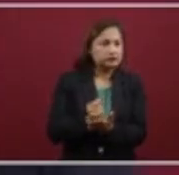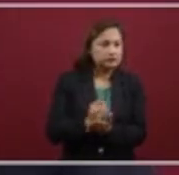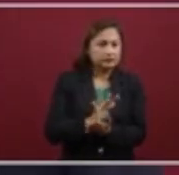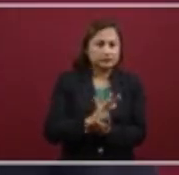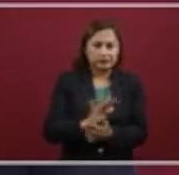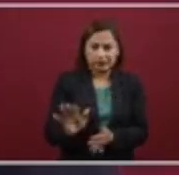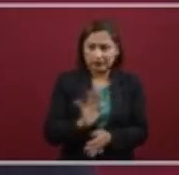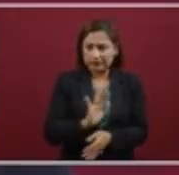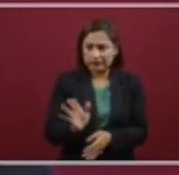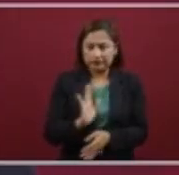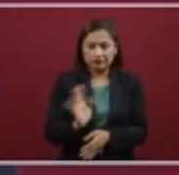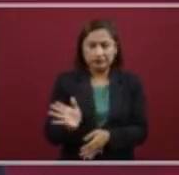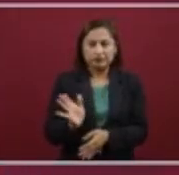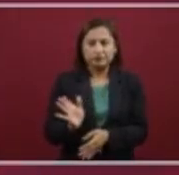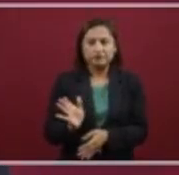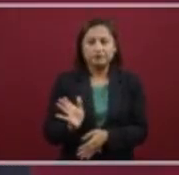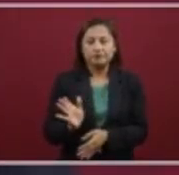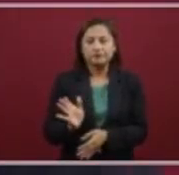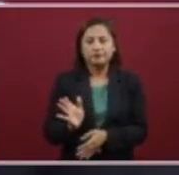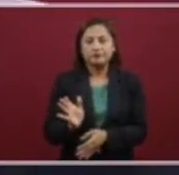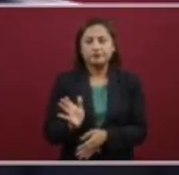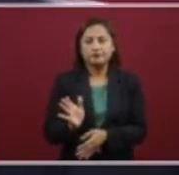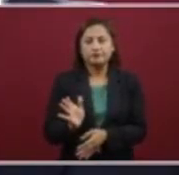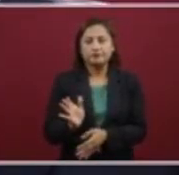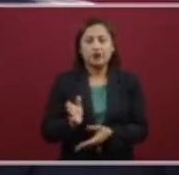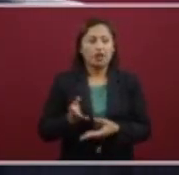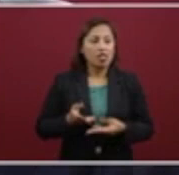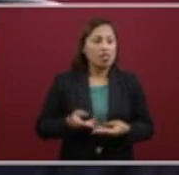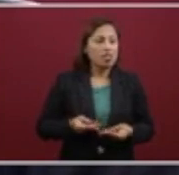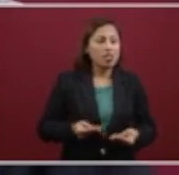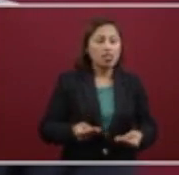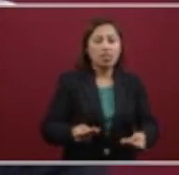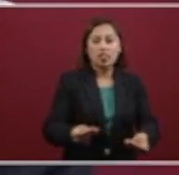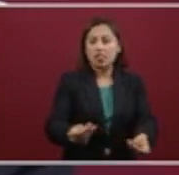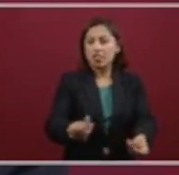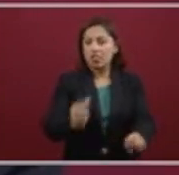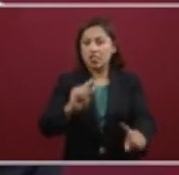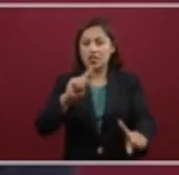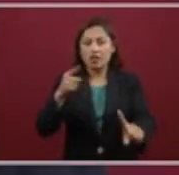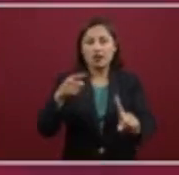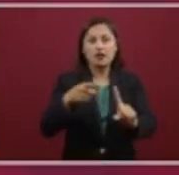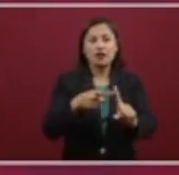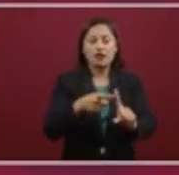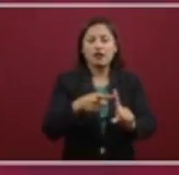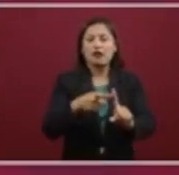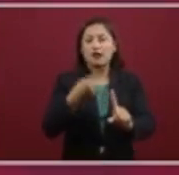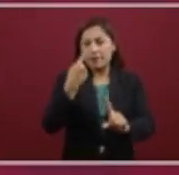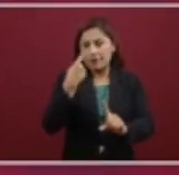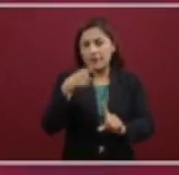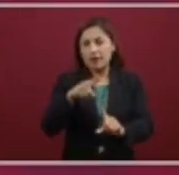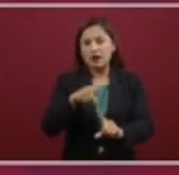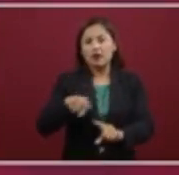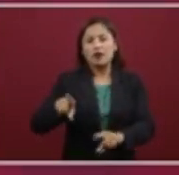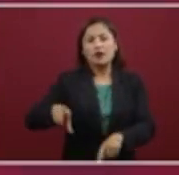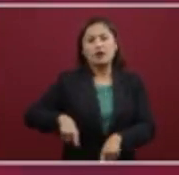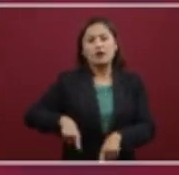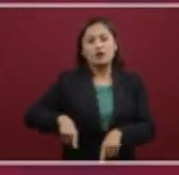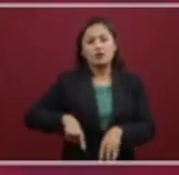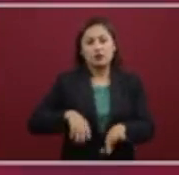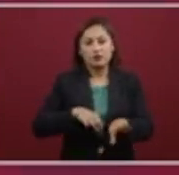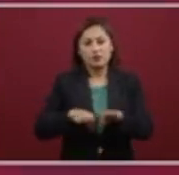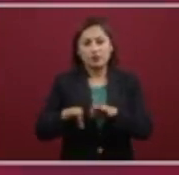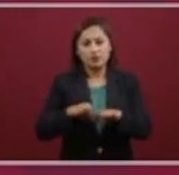no va a haber gasto de atención médica para funcionarios y